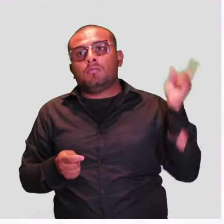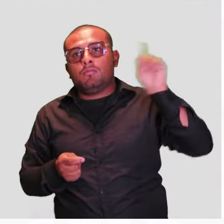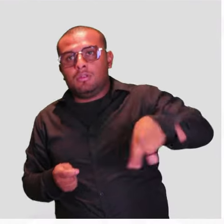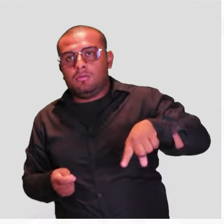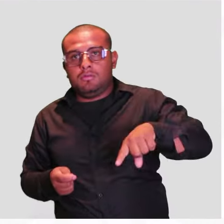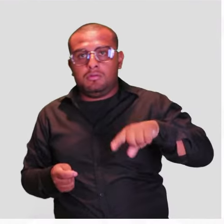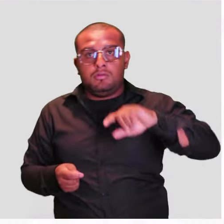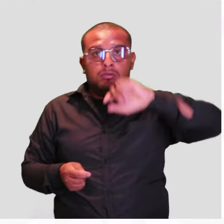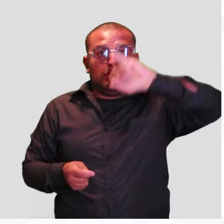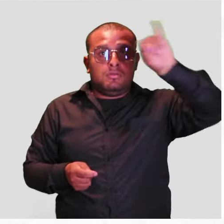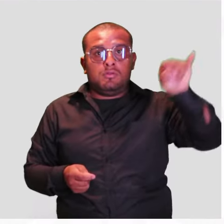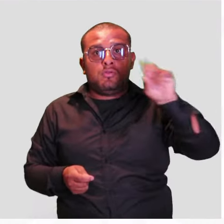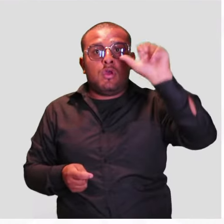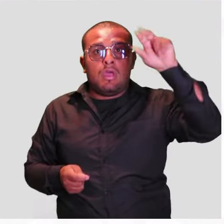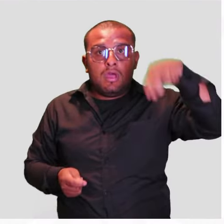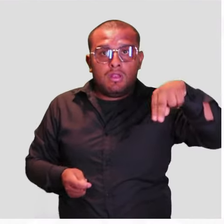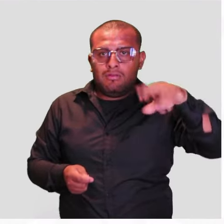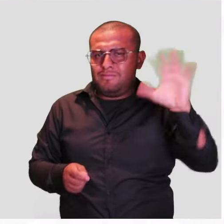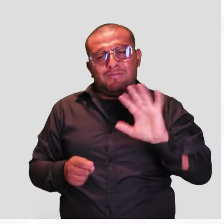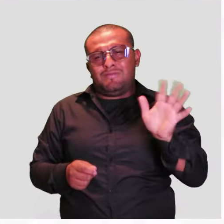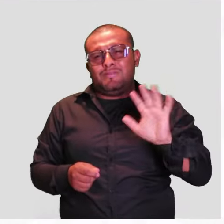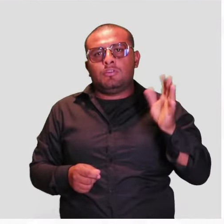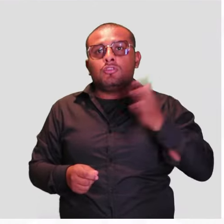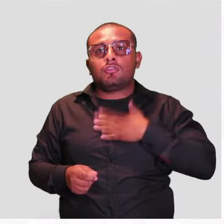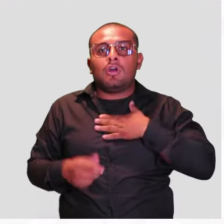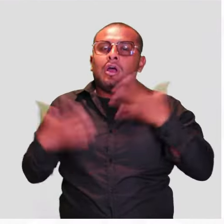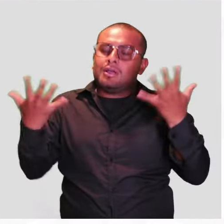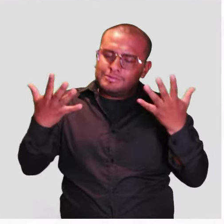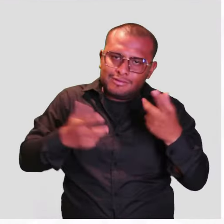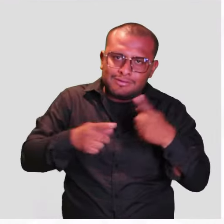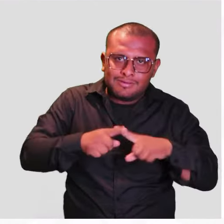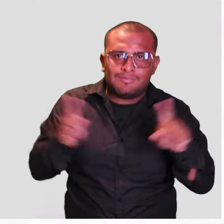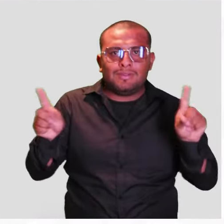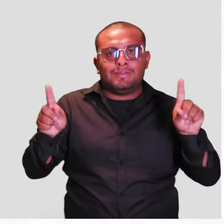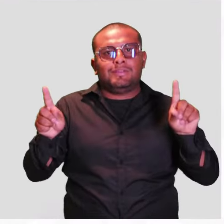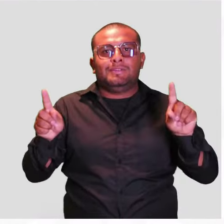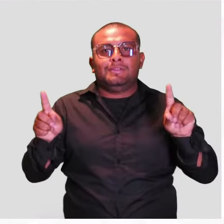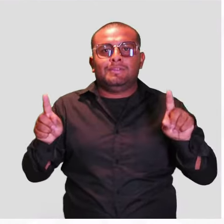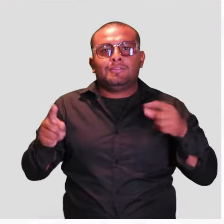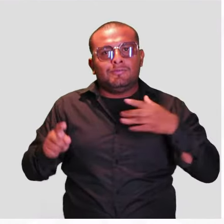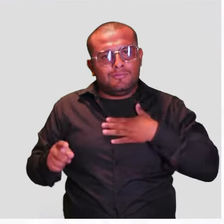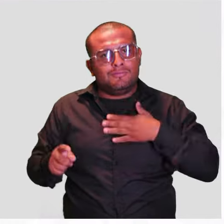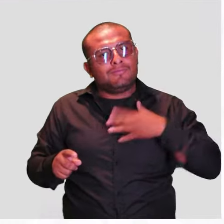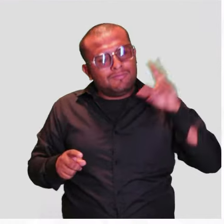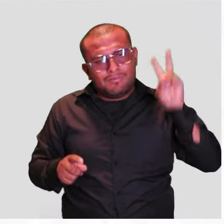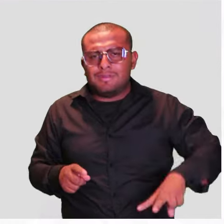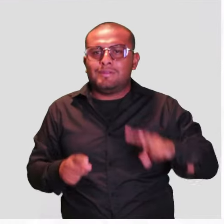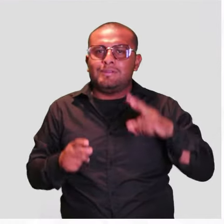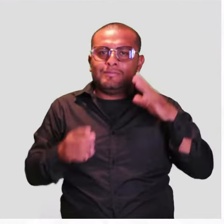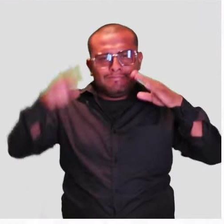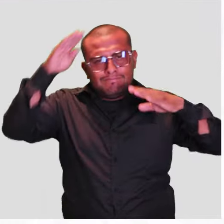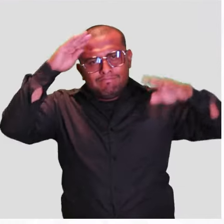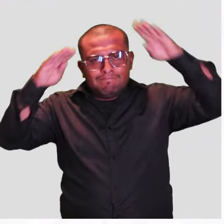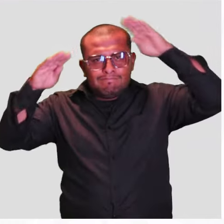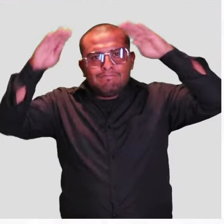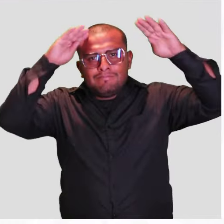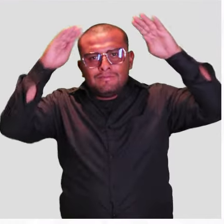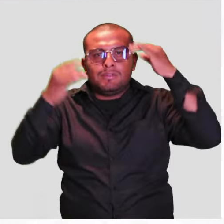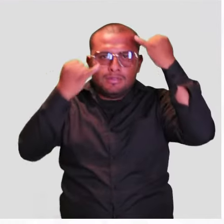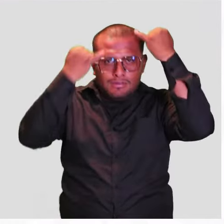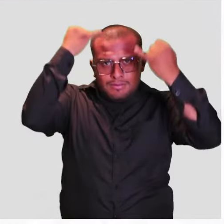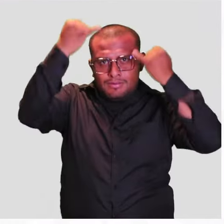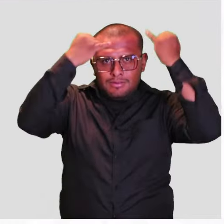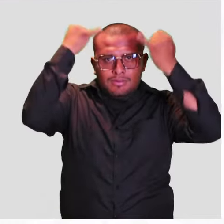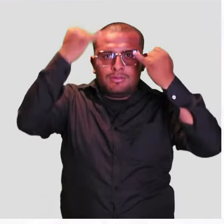Vamos a hacer cosas muy distintas. En mente tengo muchas, algunas ya expresadas, todas en